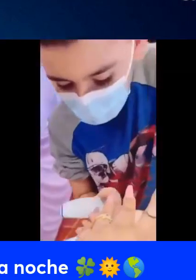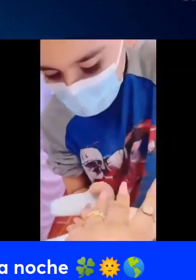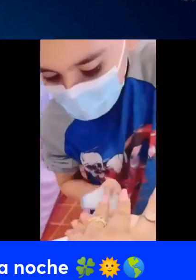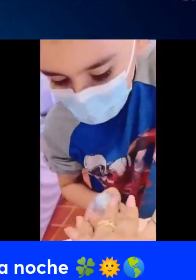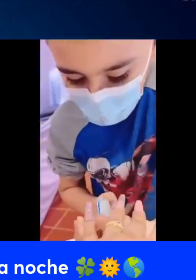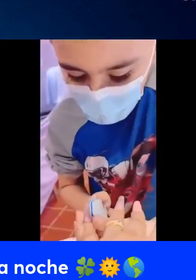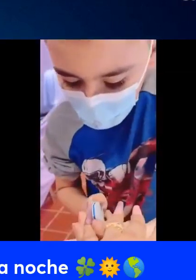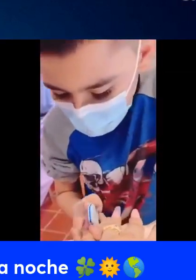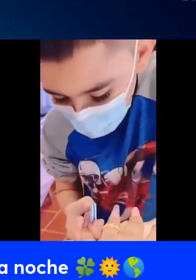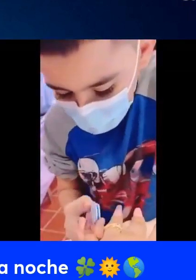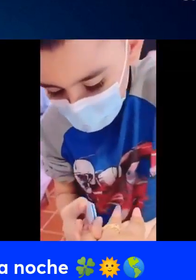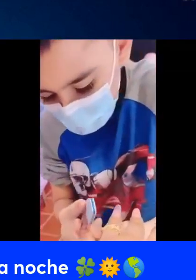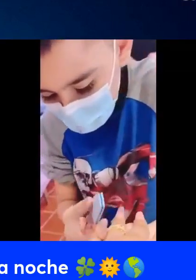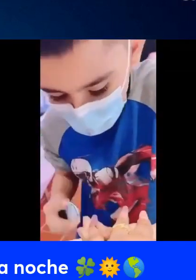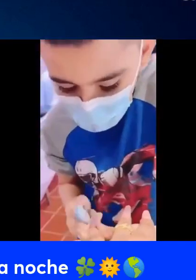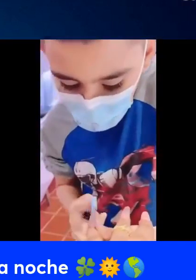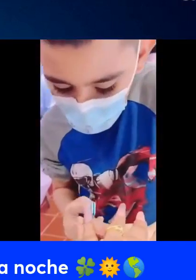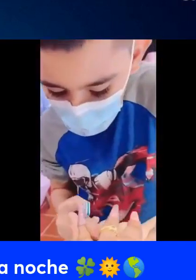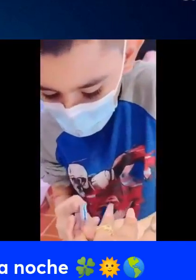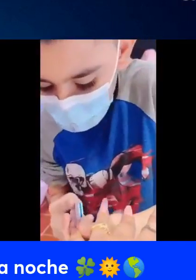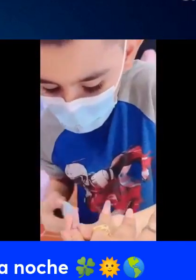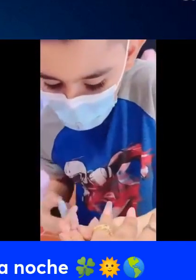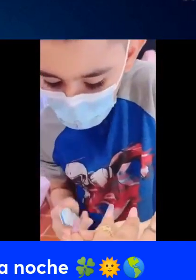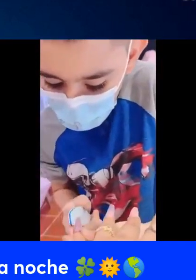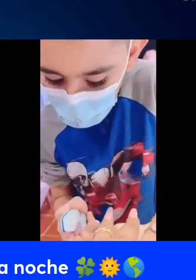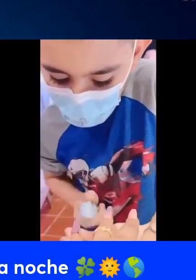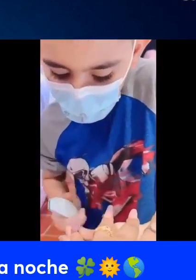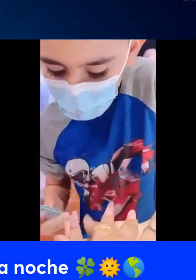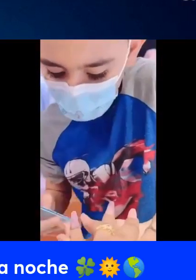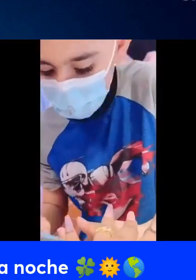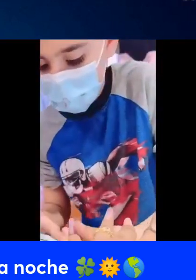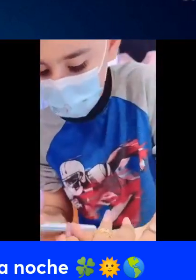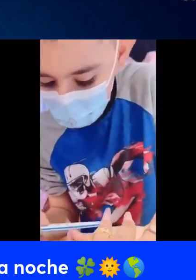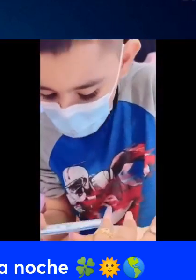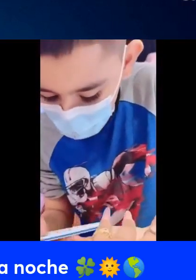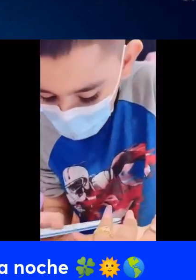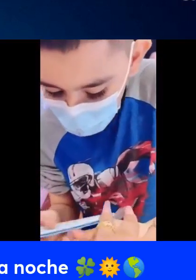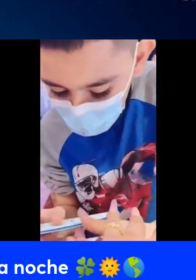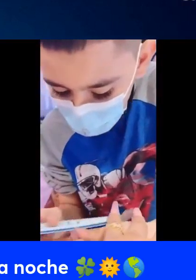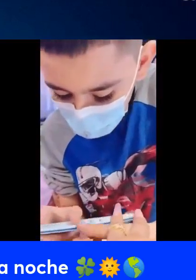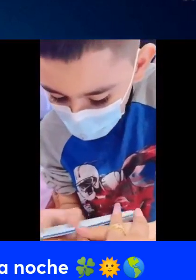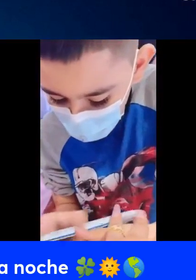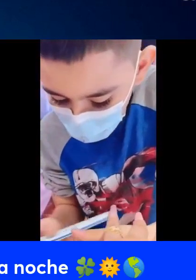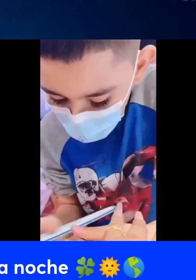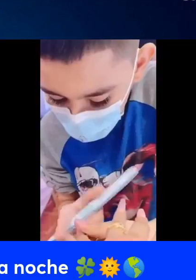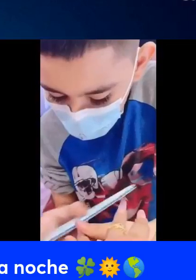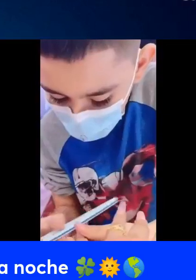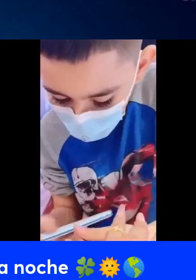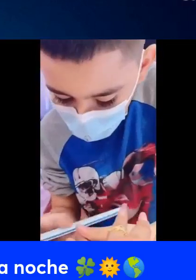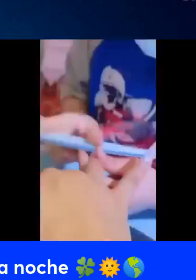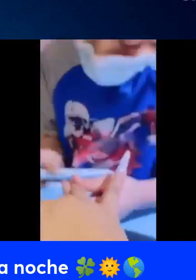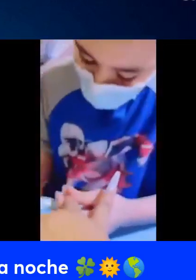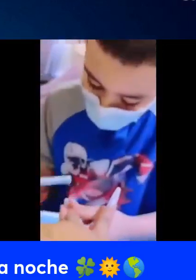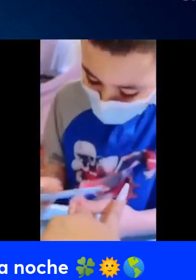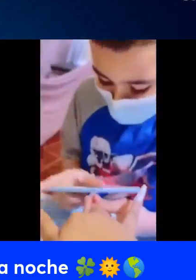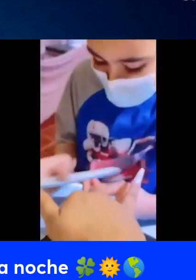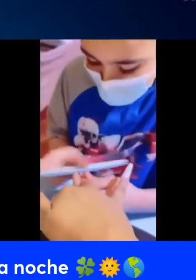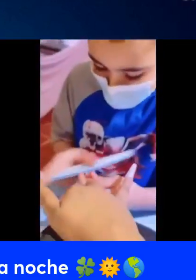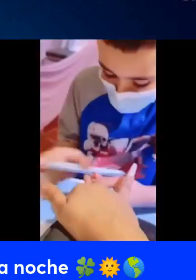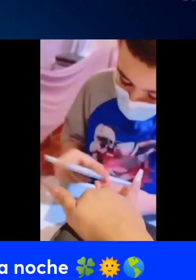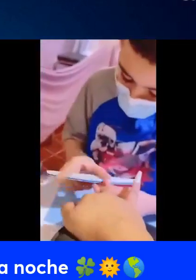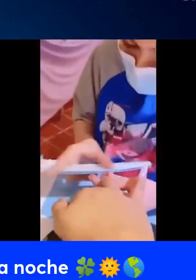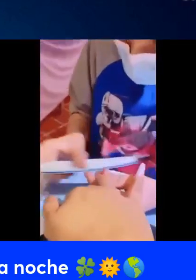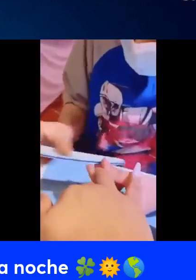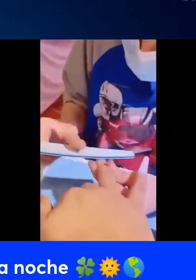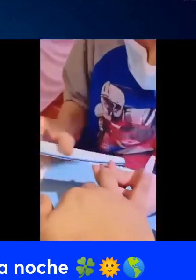dice hoy estaría aplicando uñas para que aunque sea noche porque quiero para ayudar a mi hermano en sus operaciones no tengo dinero